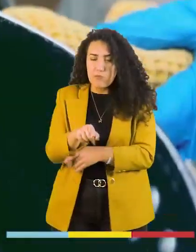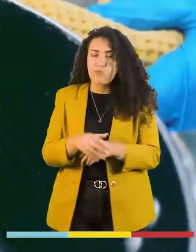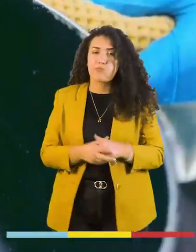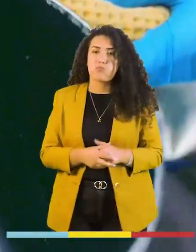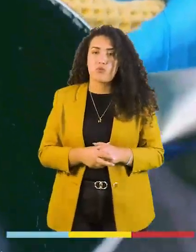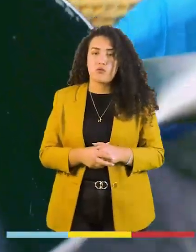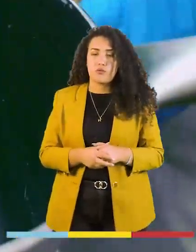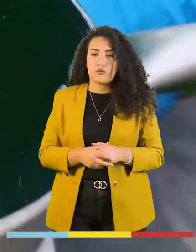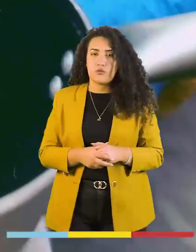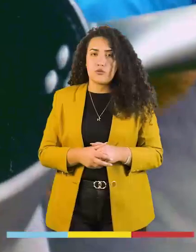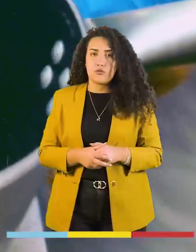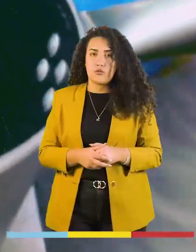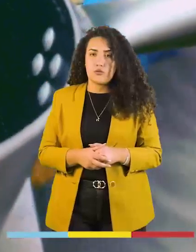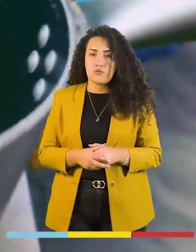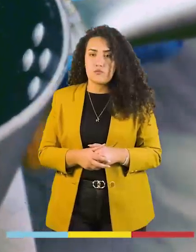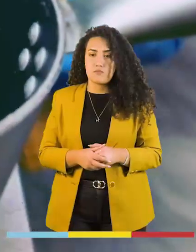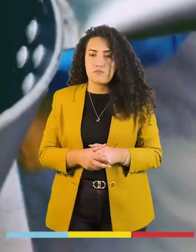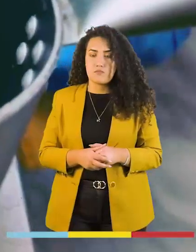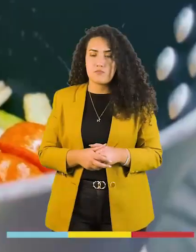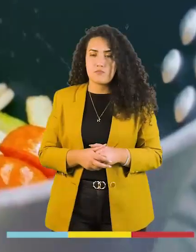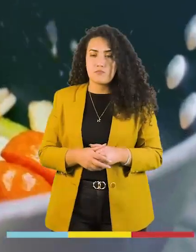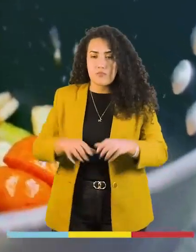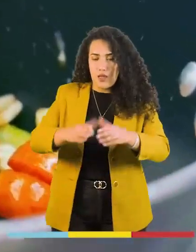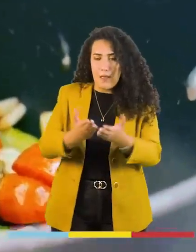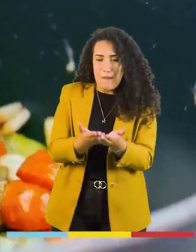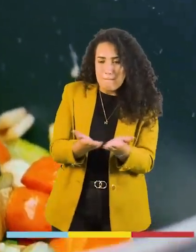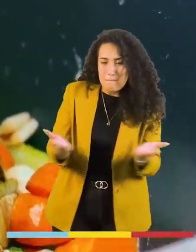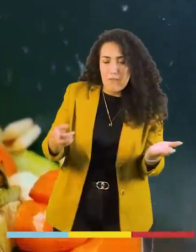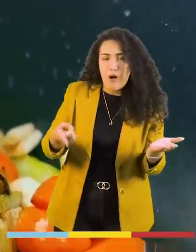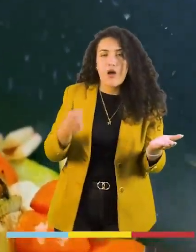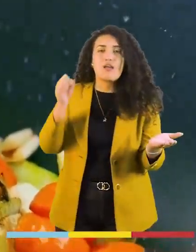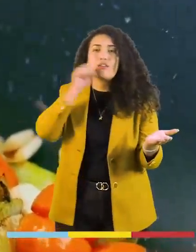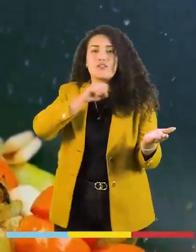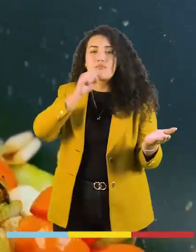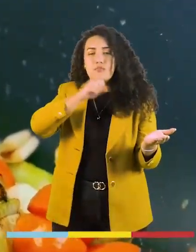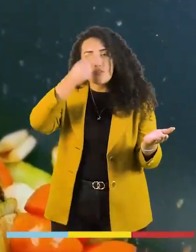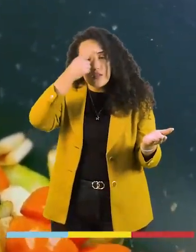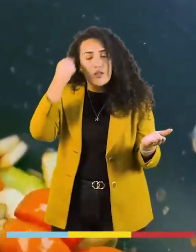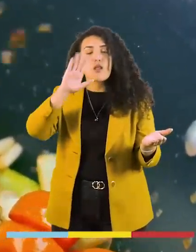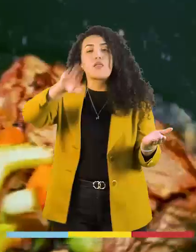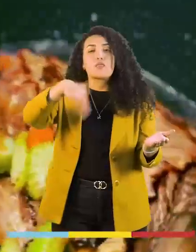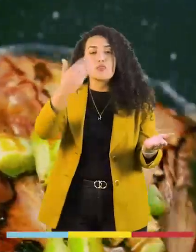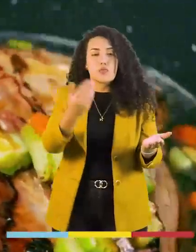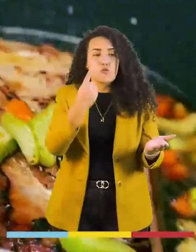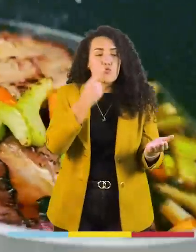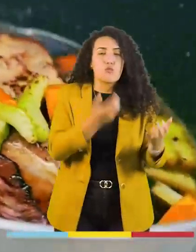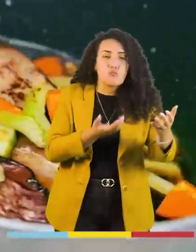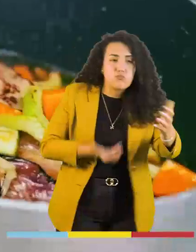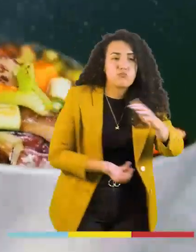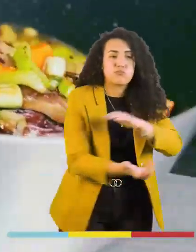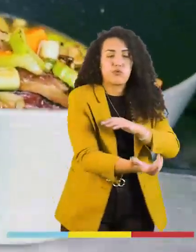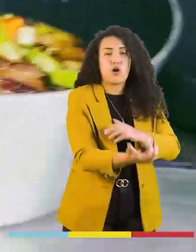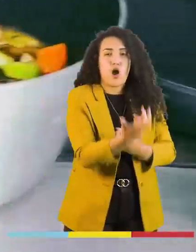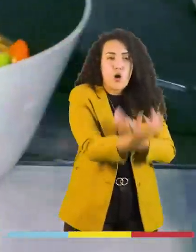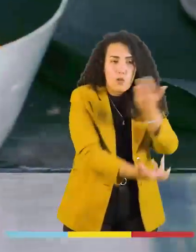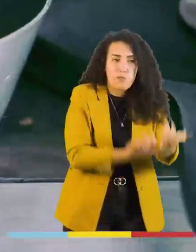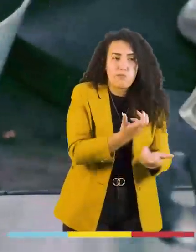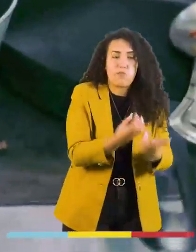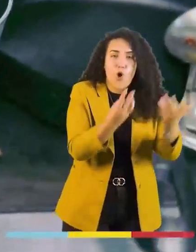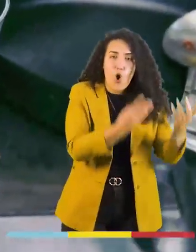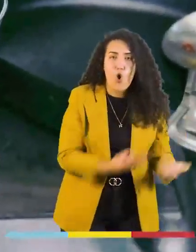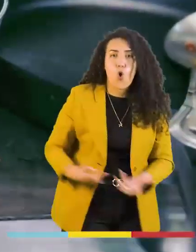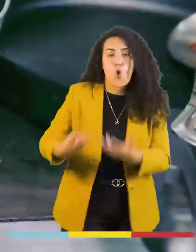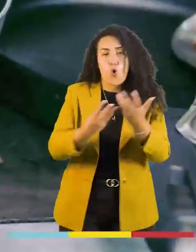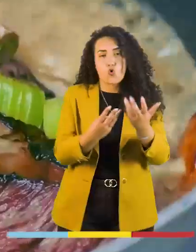desglasamos la bandeja con la cerveza negra y luego esto lo cocinamos durante 8 horas